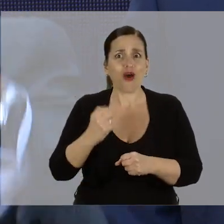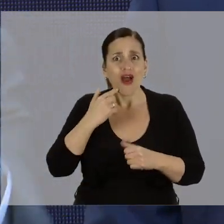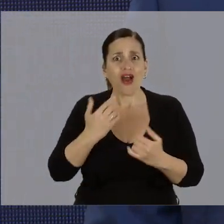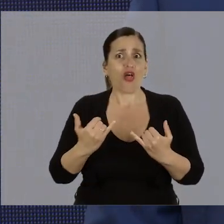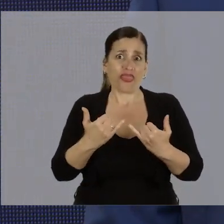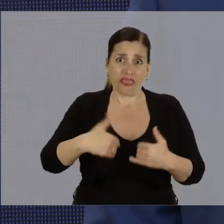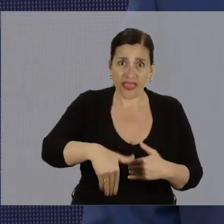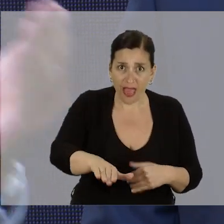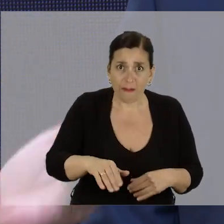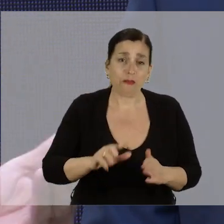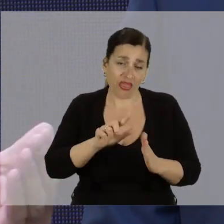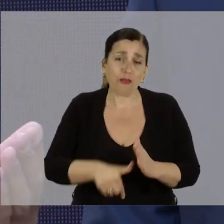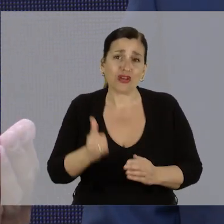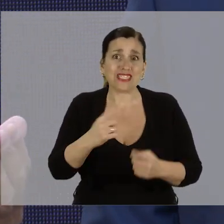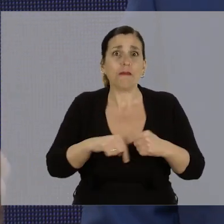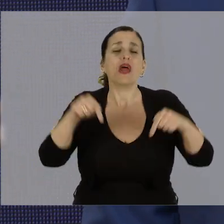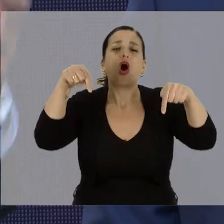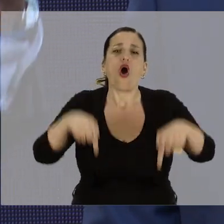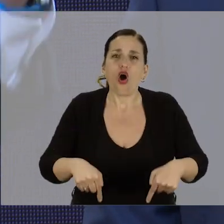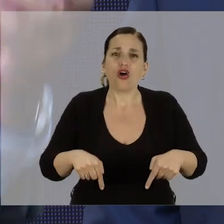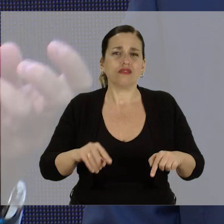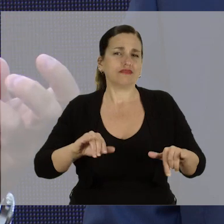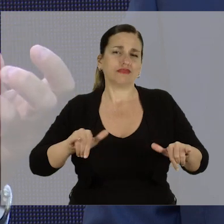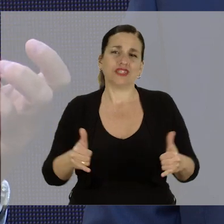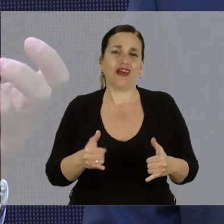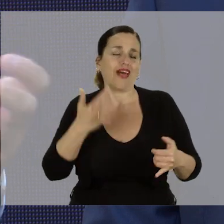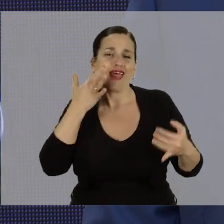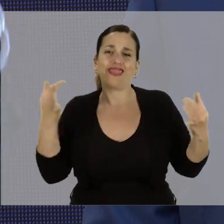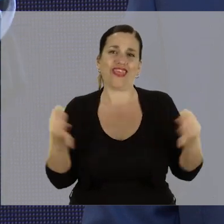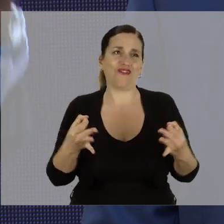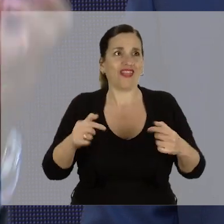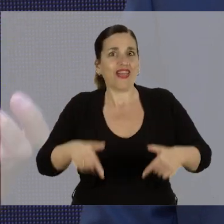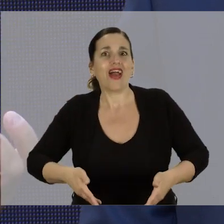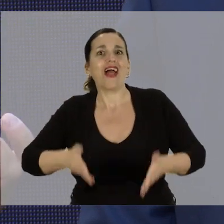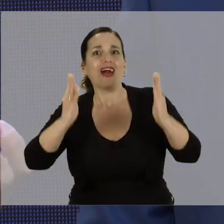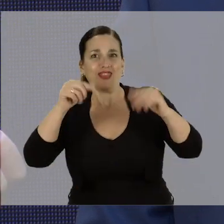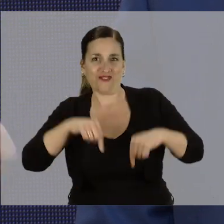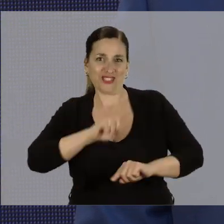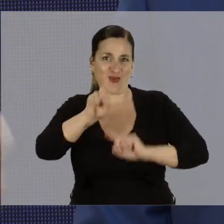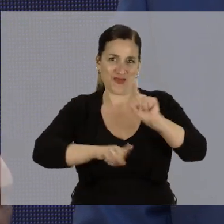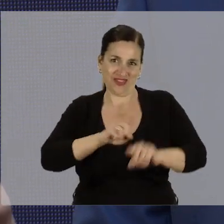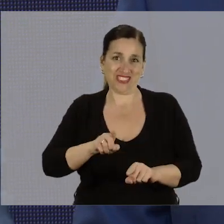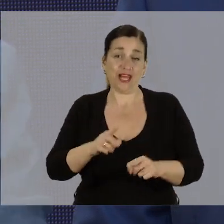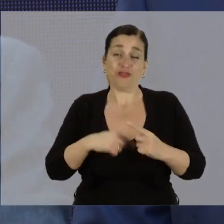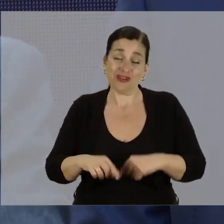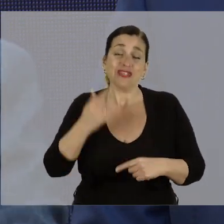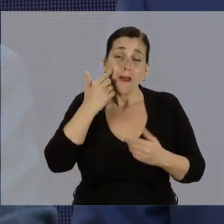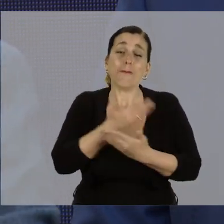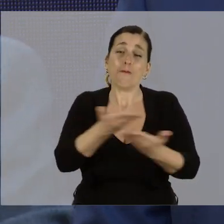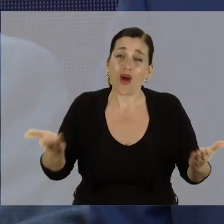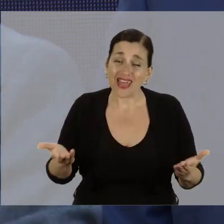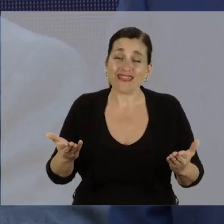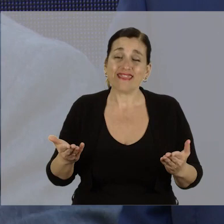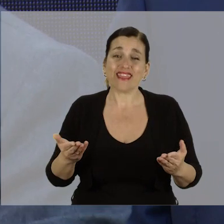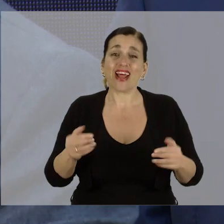llevó tiempo, más del deseado, pero hoy esa idea es una realidad. Y entonces creo que